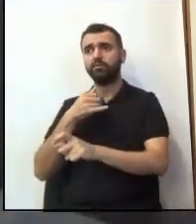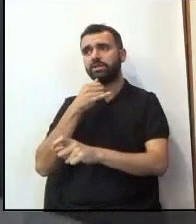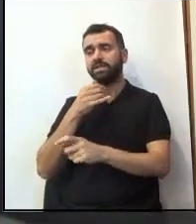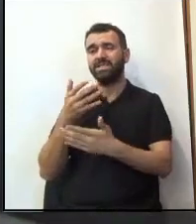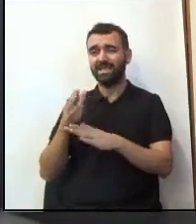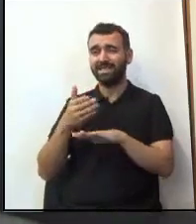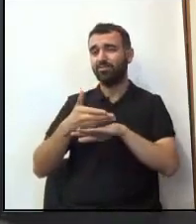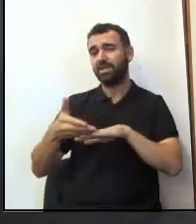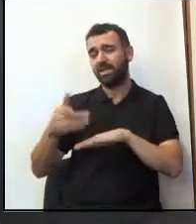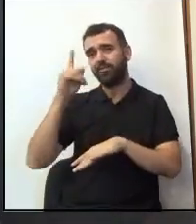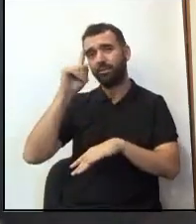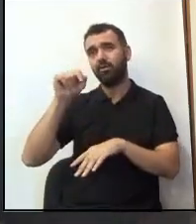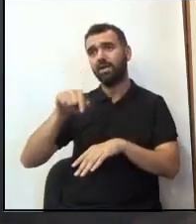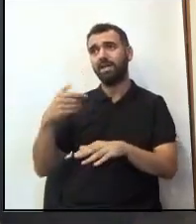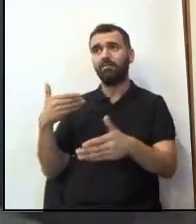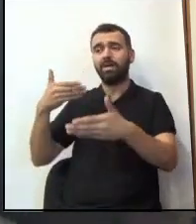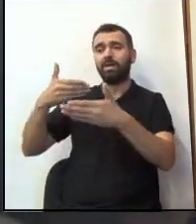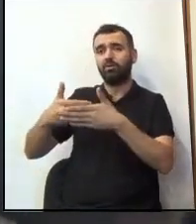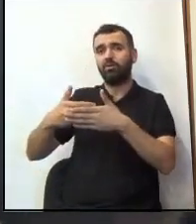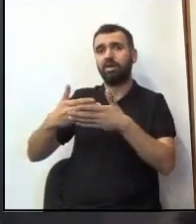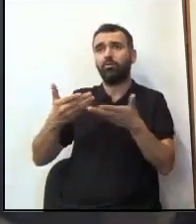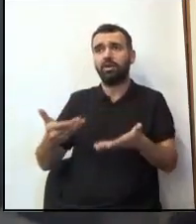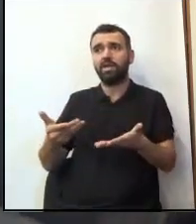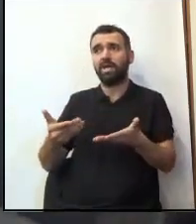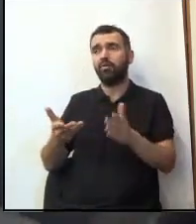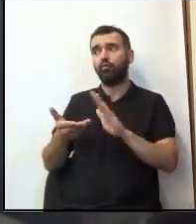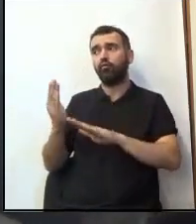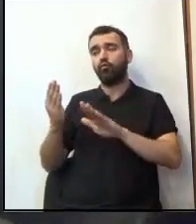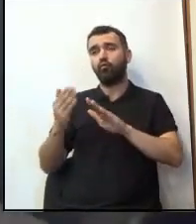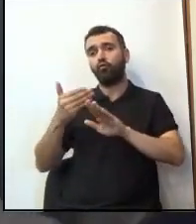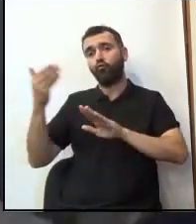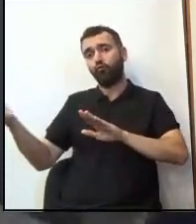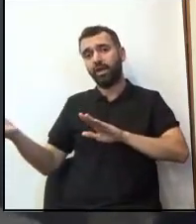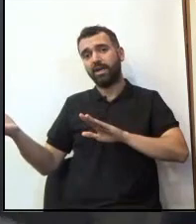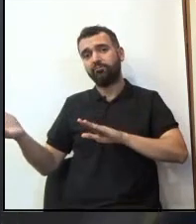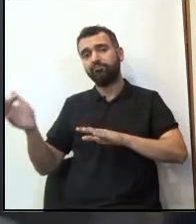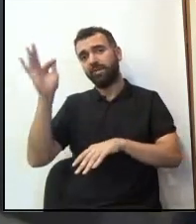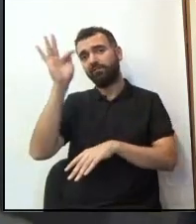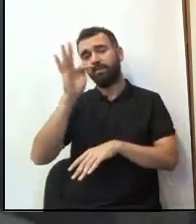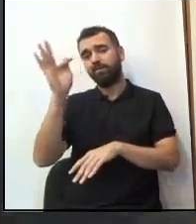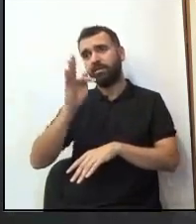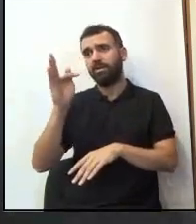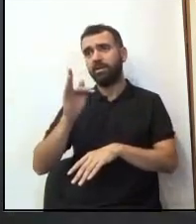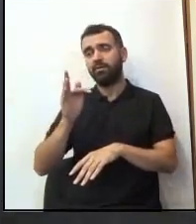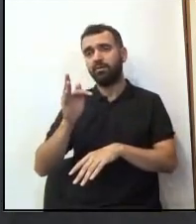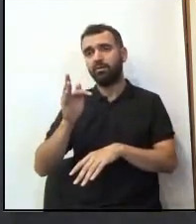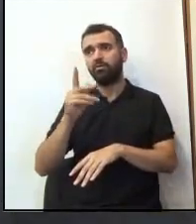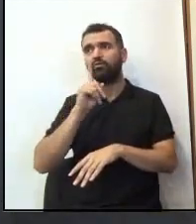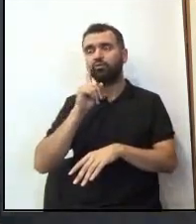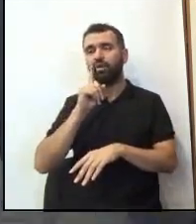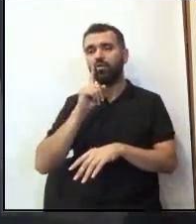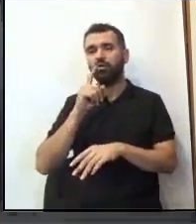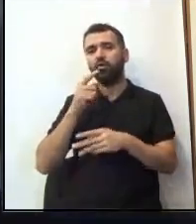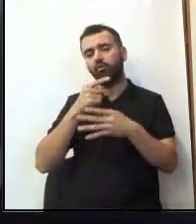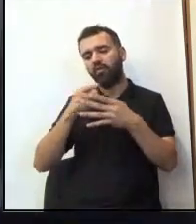pero en este periodo que hemos estado fuera en febrero, estuvimos varias semanas